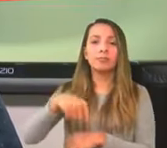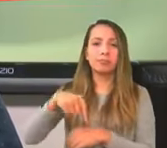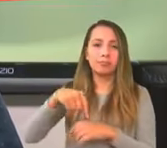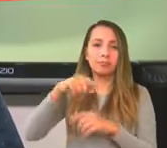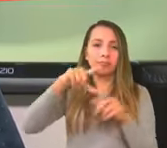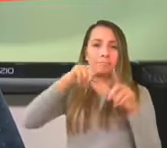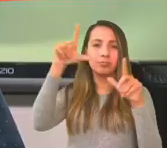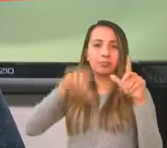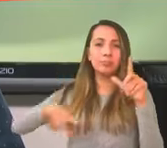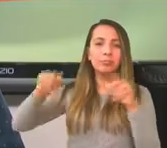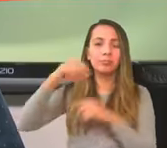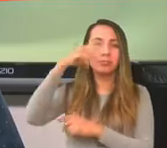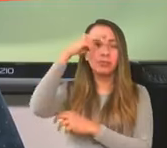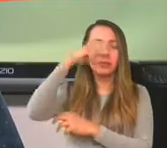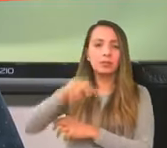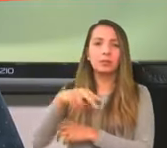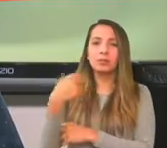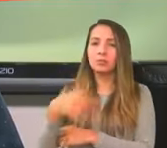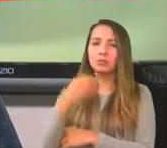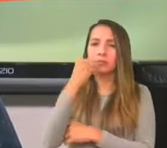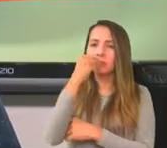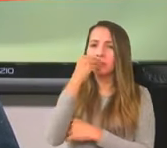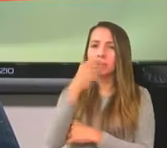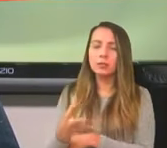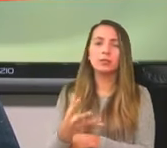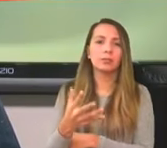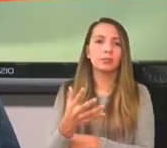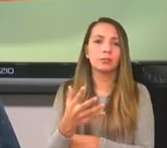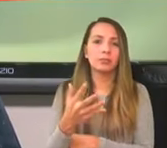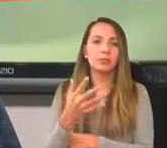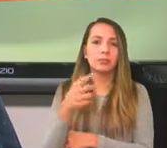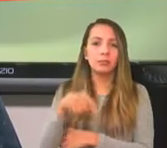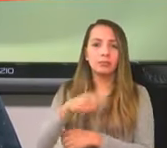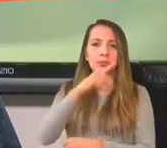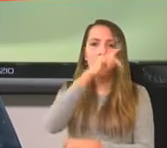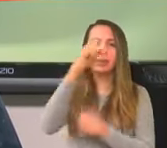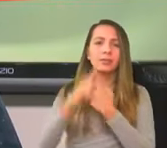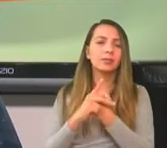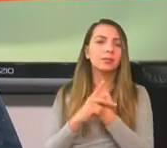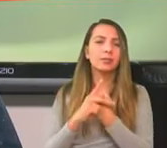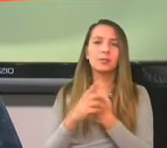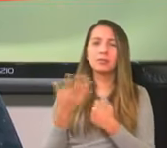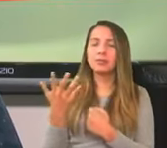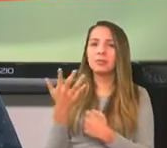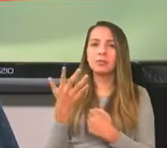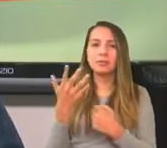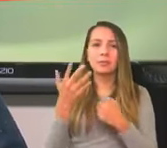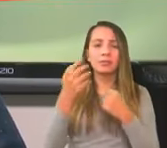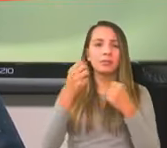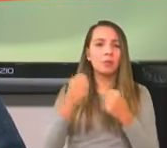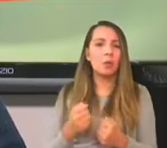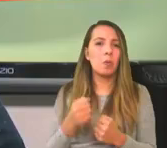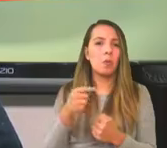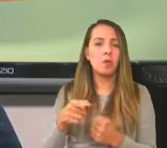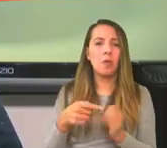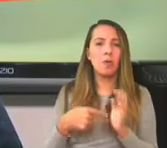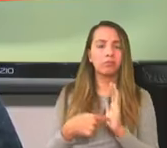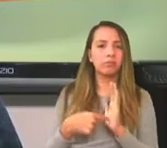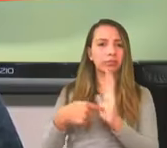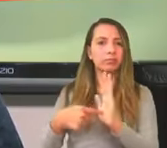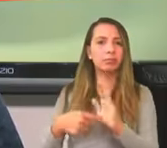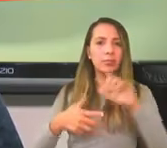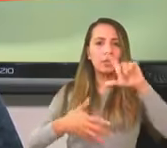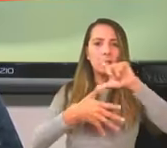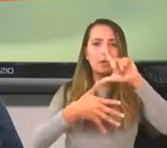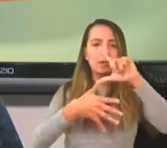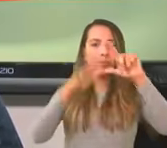país grandioso, un país que va a ser, digamos, el representante de Latinoamérica, y